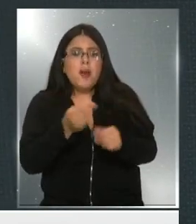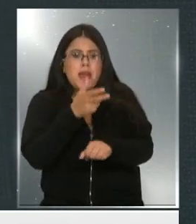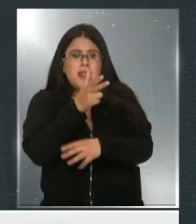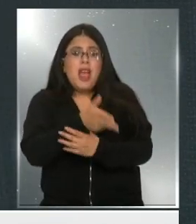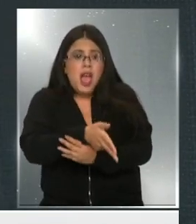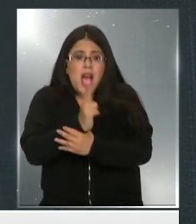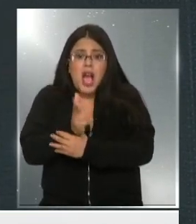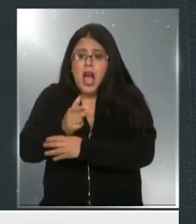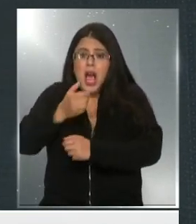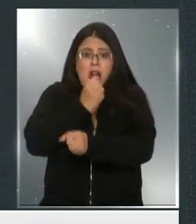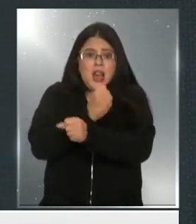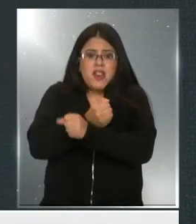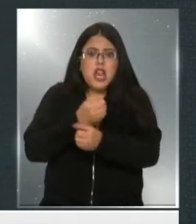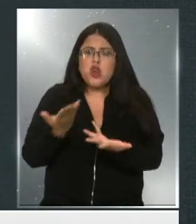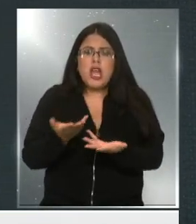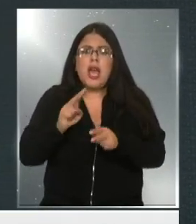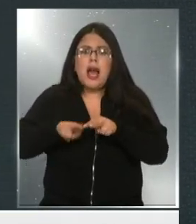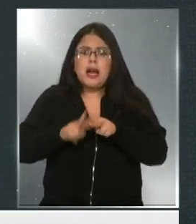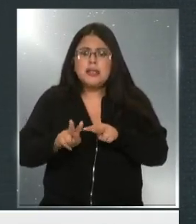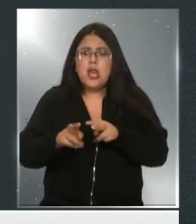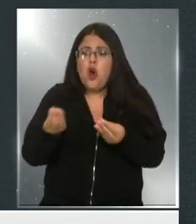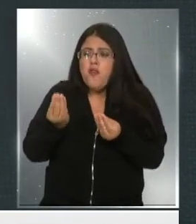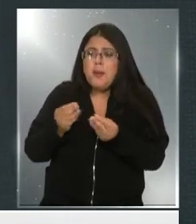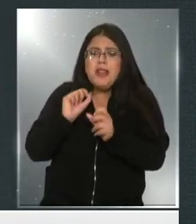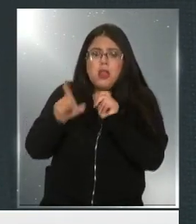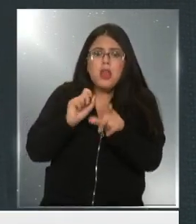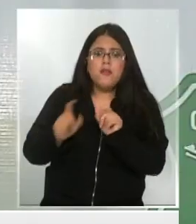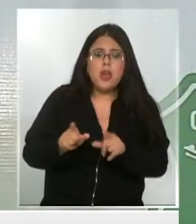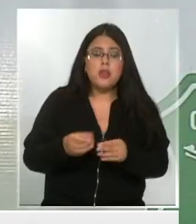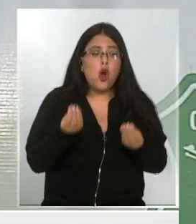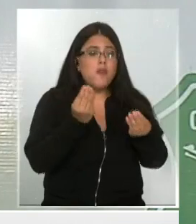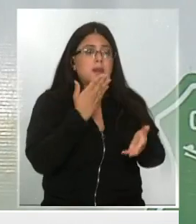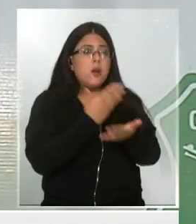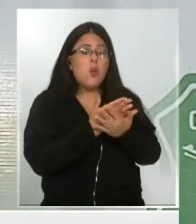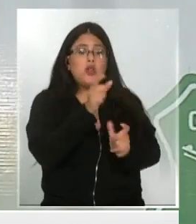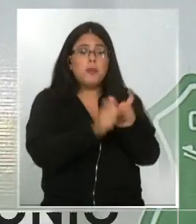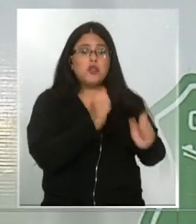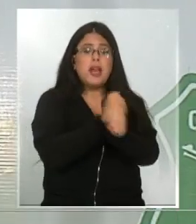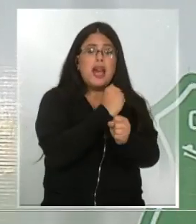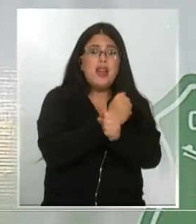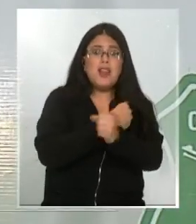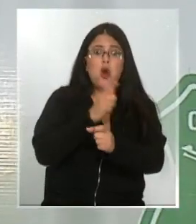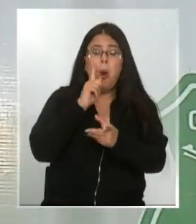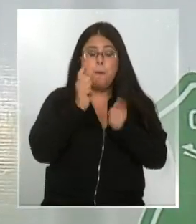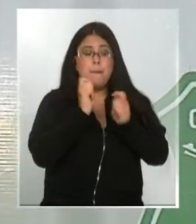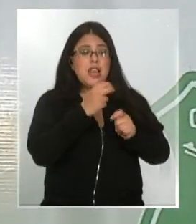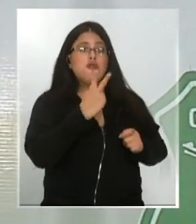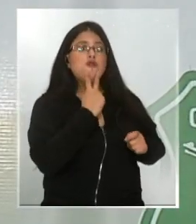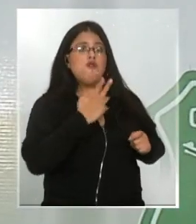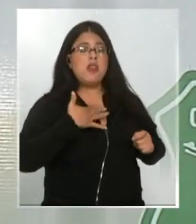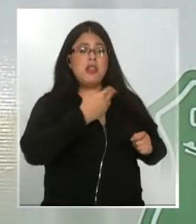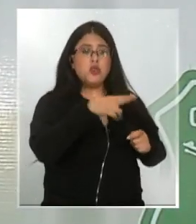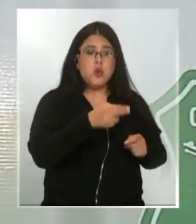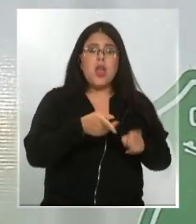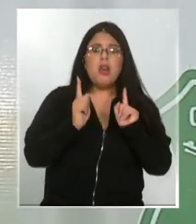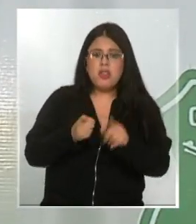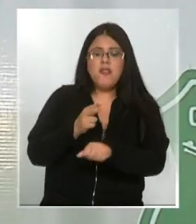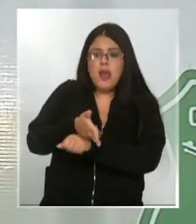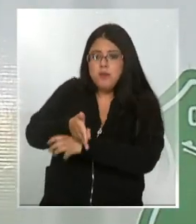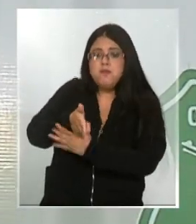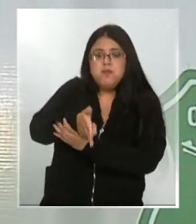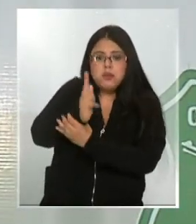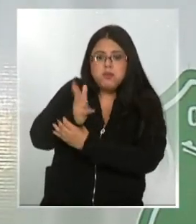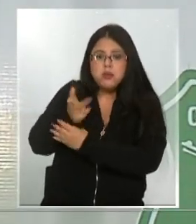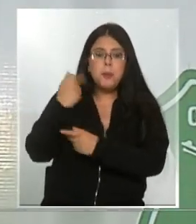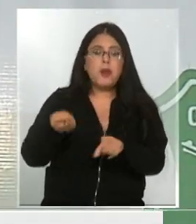la institución. Carabineros, cuando se ve violentado, ya, cuando ve en peligro su vida, siempre va a poder utilizar su arma de fuego. No